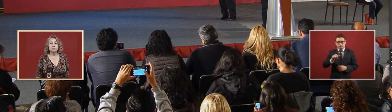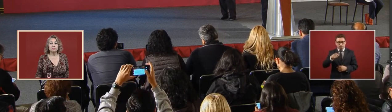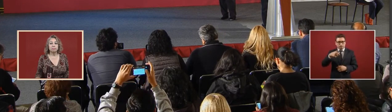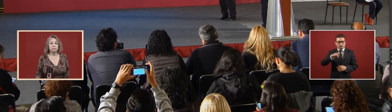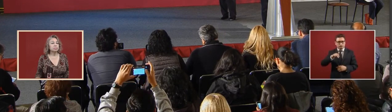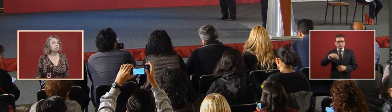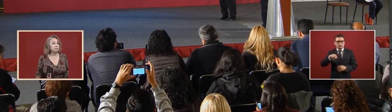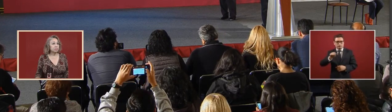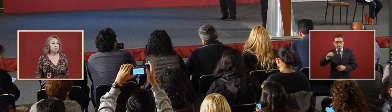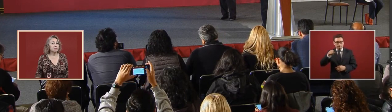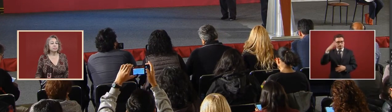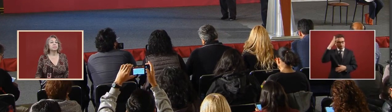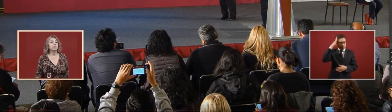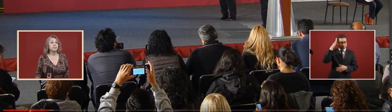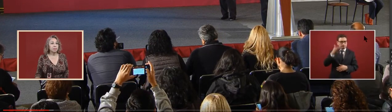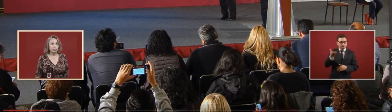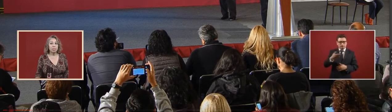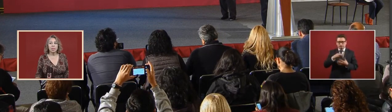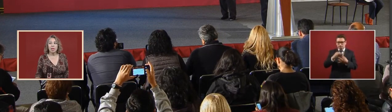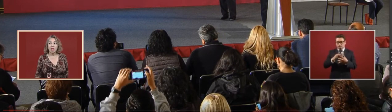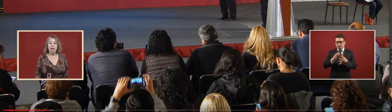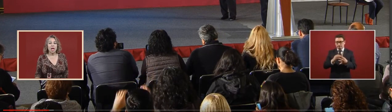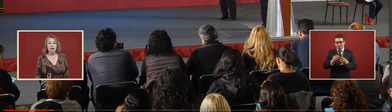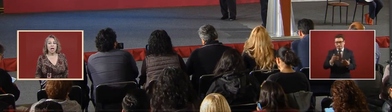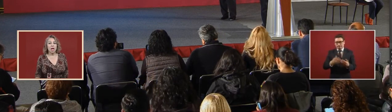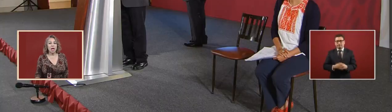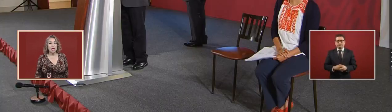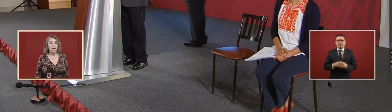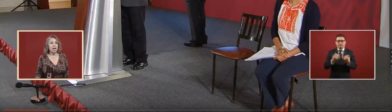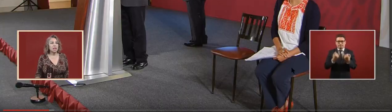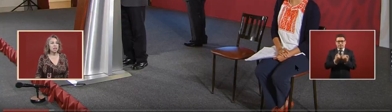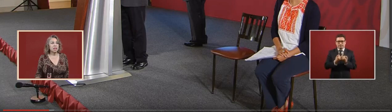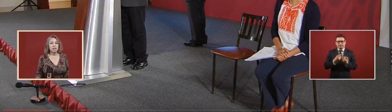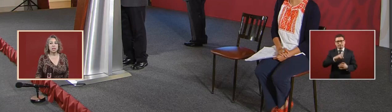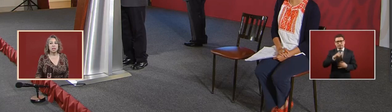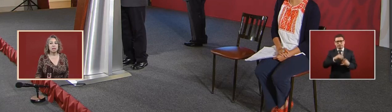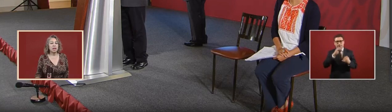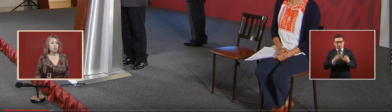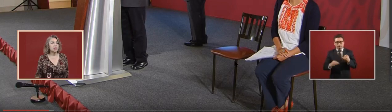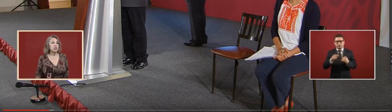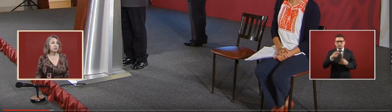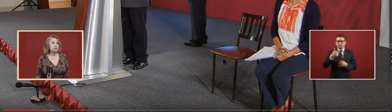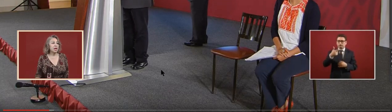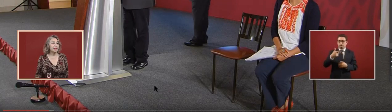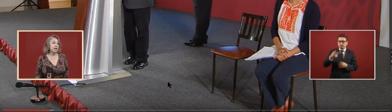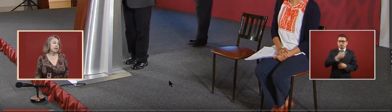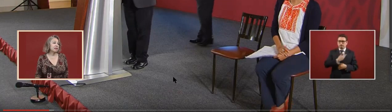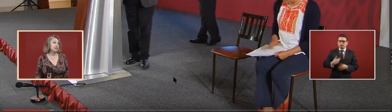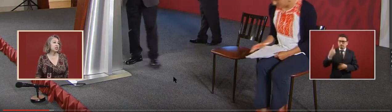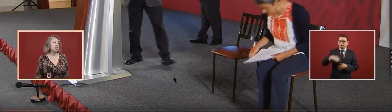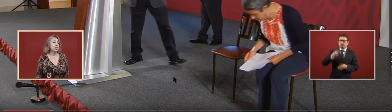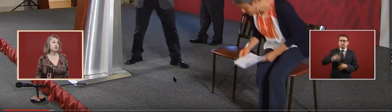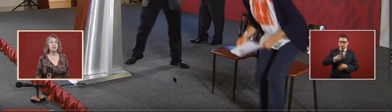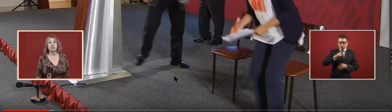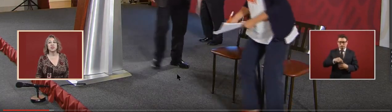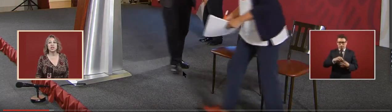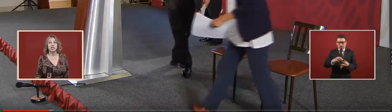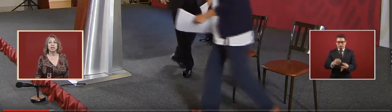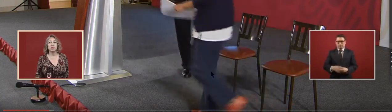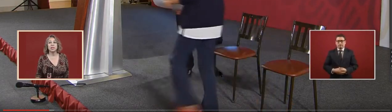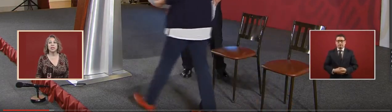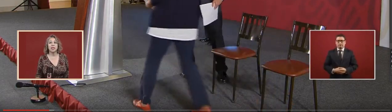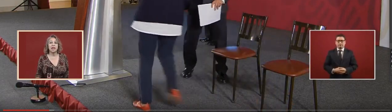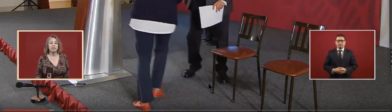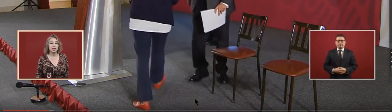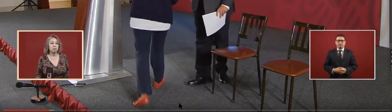Nacional de Búsqueda, de cuenta de estos hechos y darnos a conocer al final and las instrucciones que ha emitido they want el señor presidente. At the end, they'll let you know the instructions